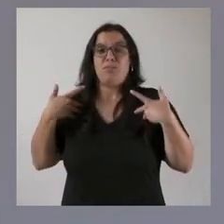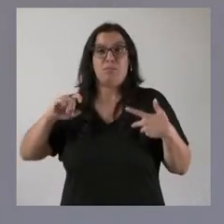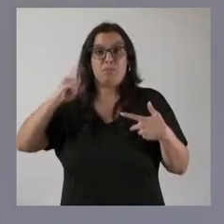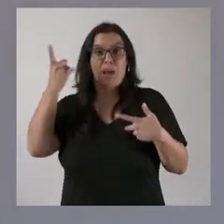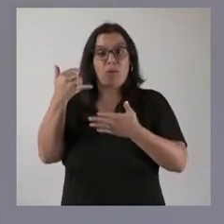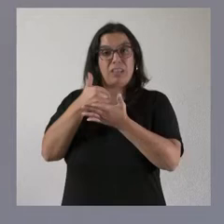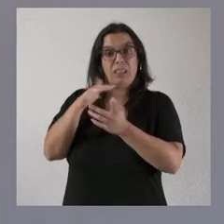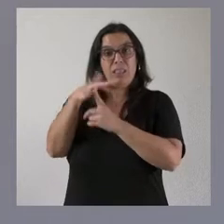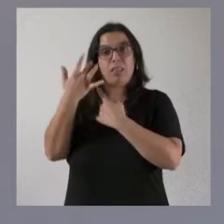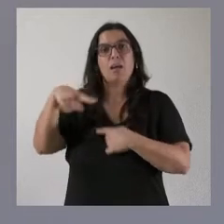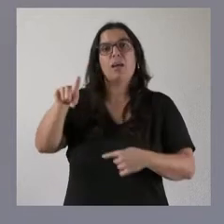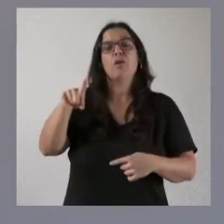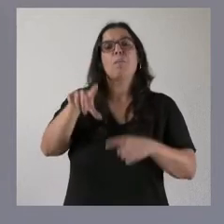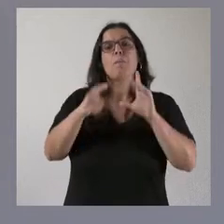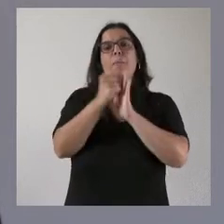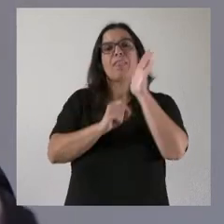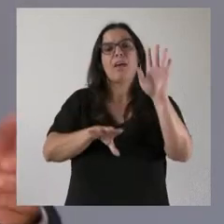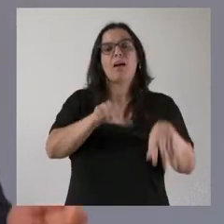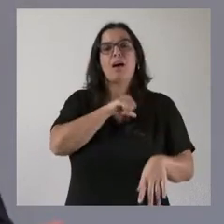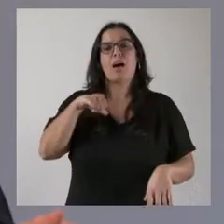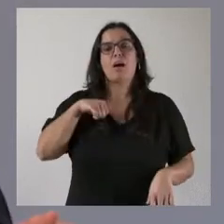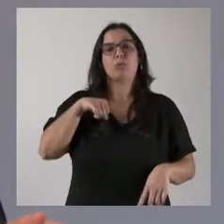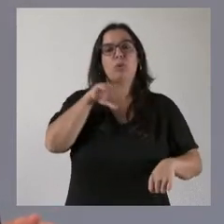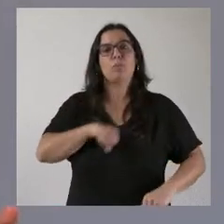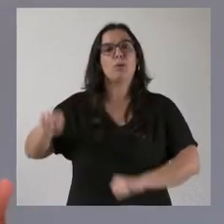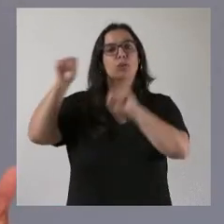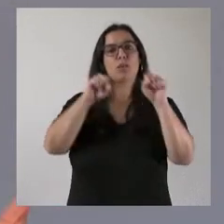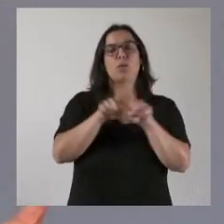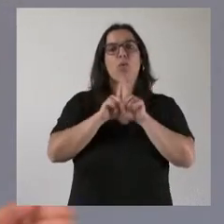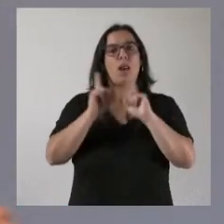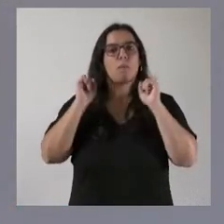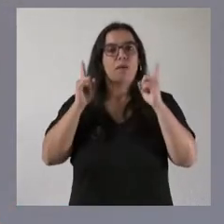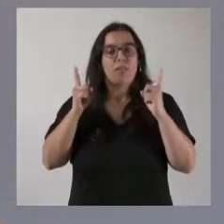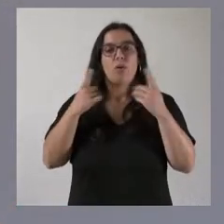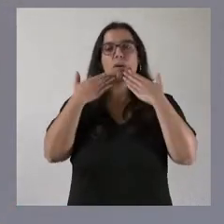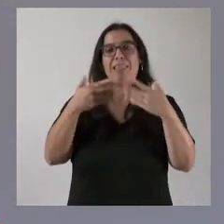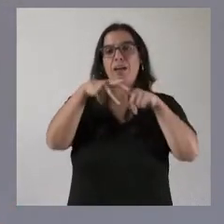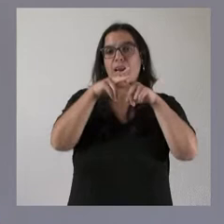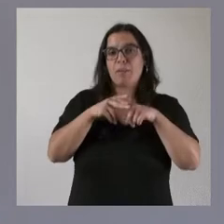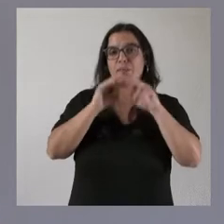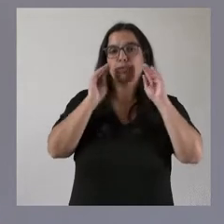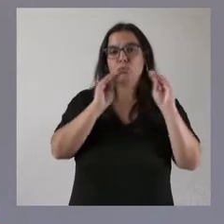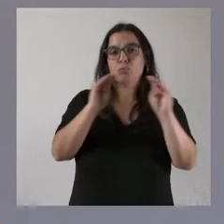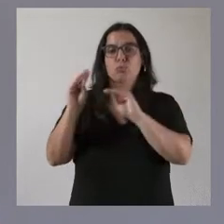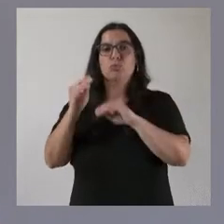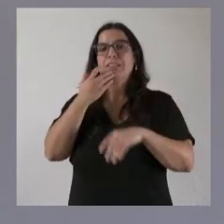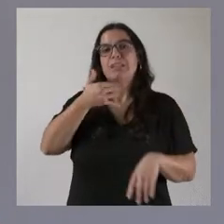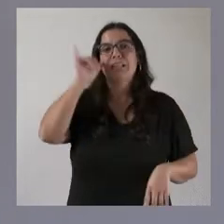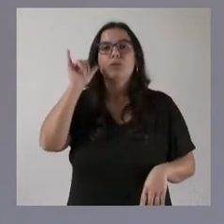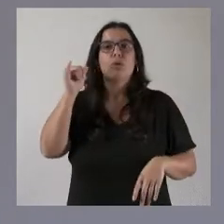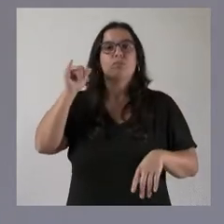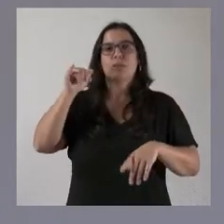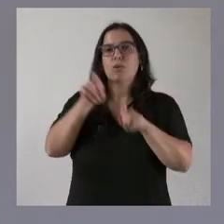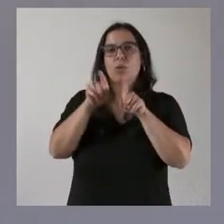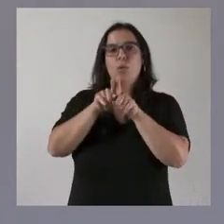medidas de autoprotección necesarias para la prevención mediante sus instrumentos a los riesgos de fenómenos naturales